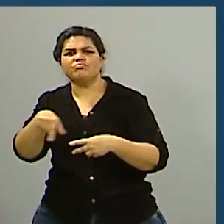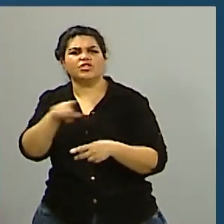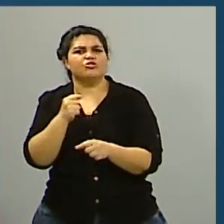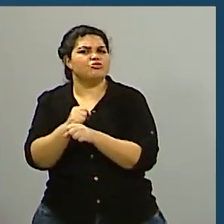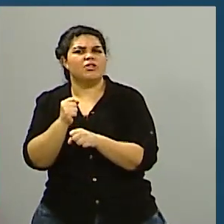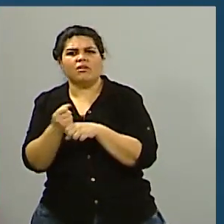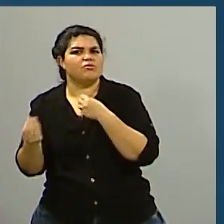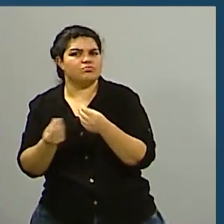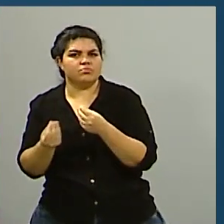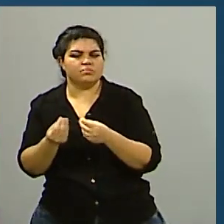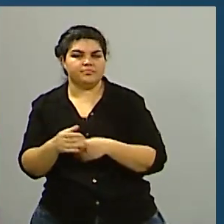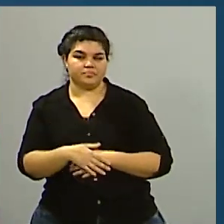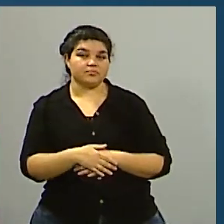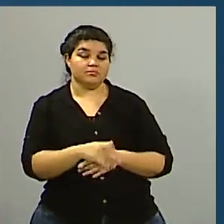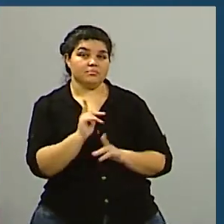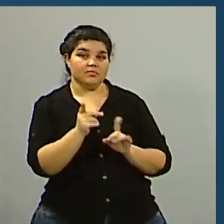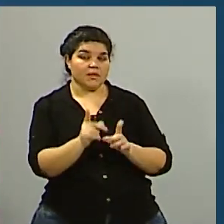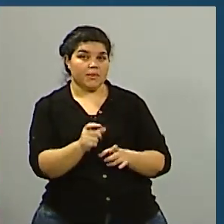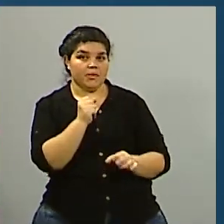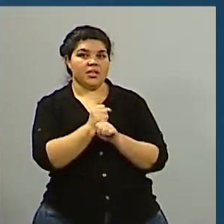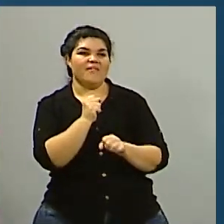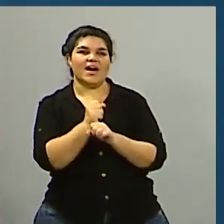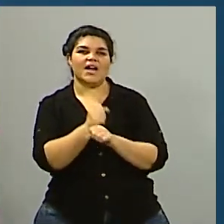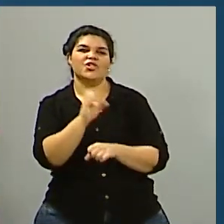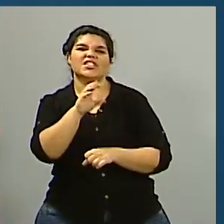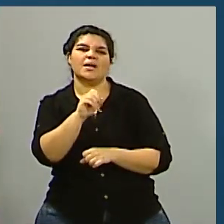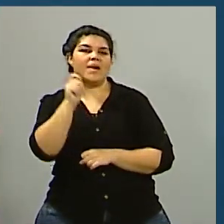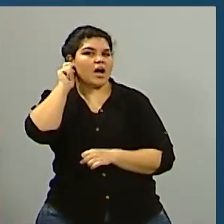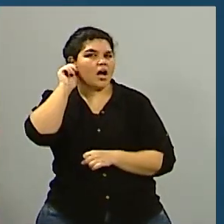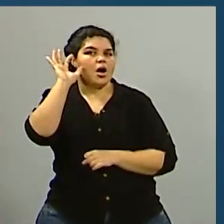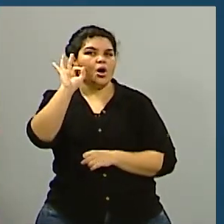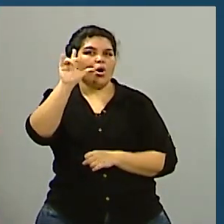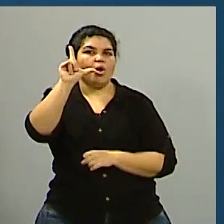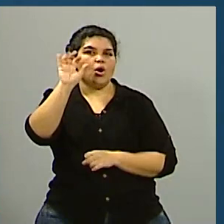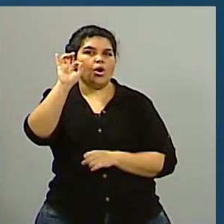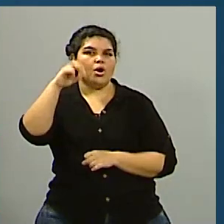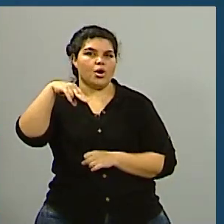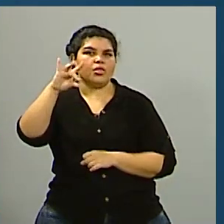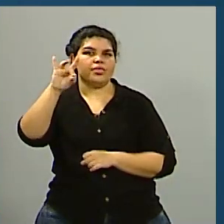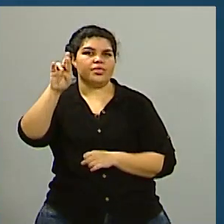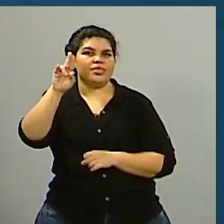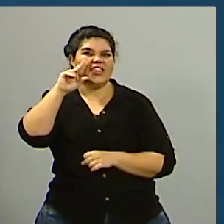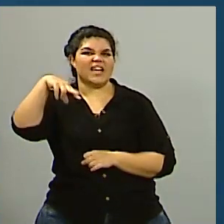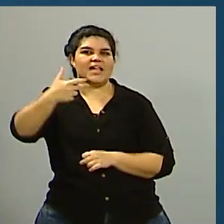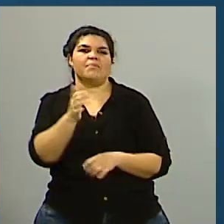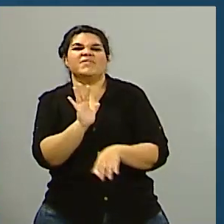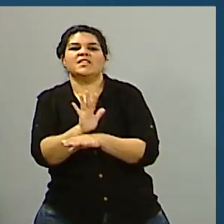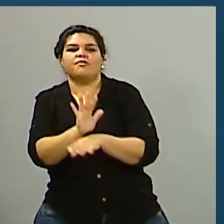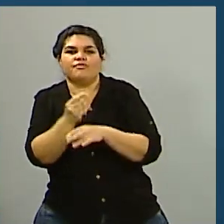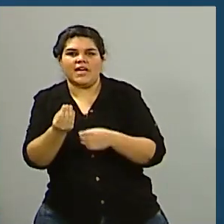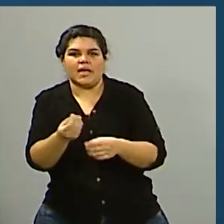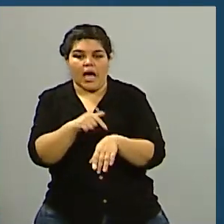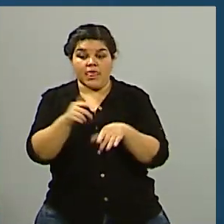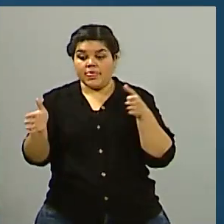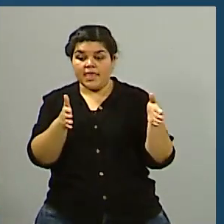El trabajador golondrina era una figura muy estimada, esperaba todos los años que llegara, porque hacía